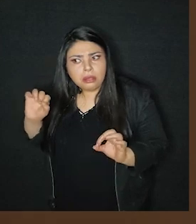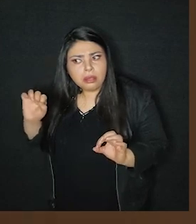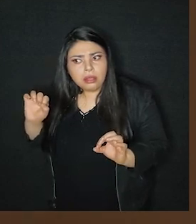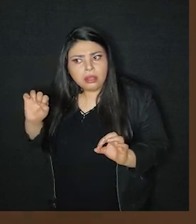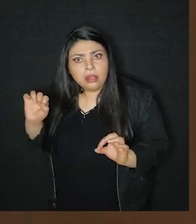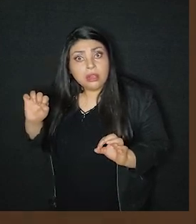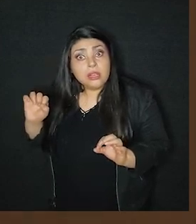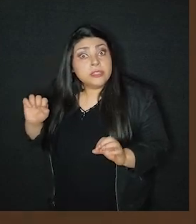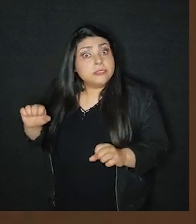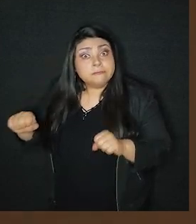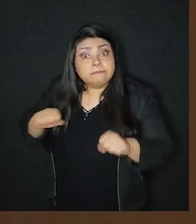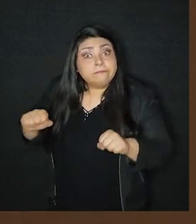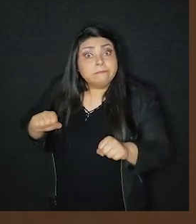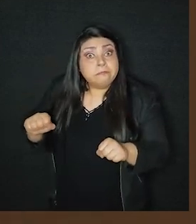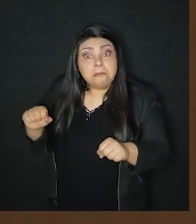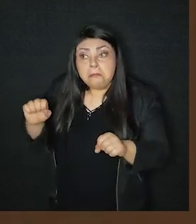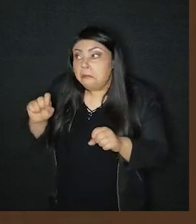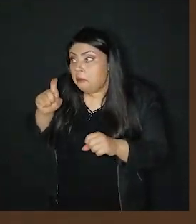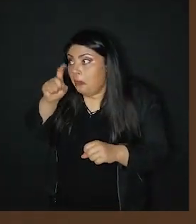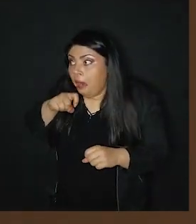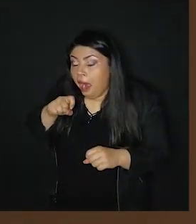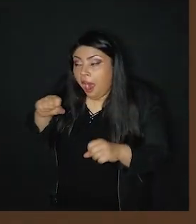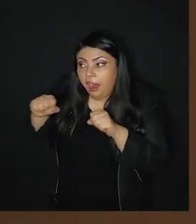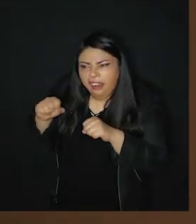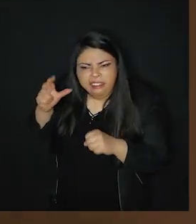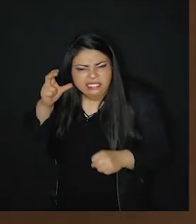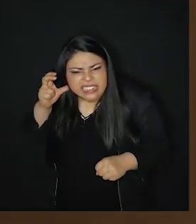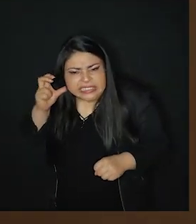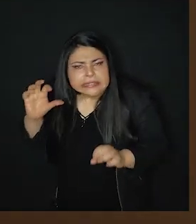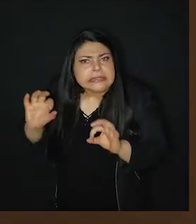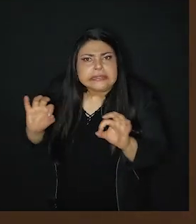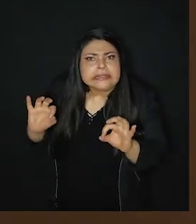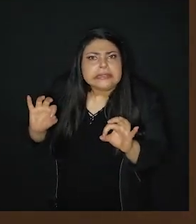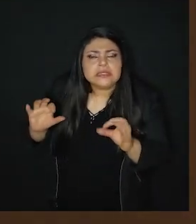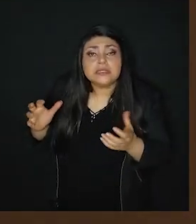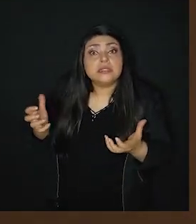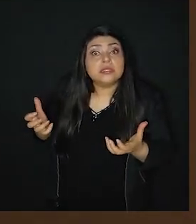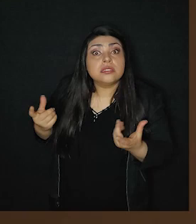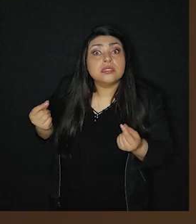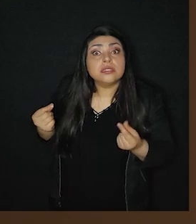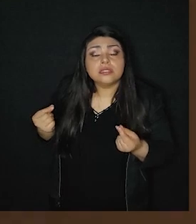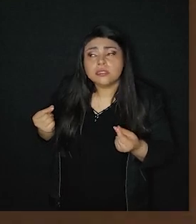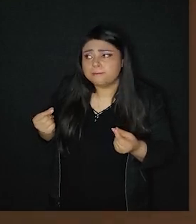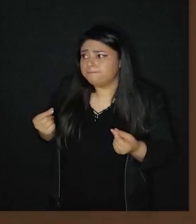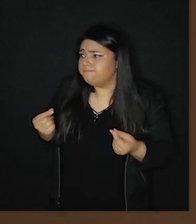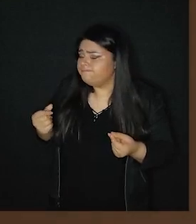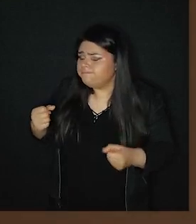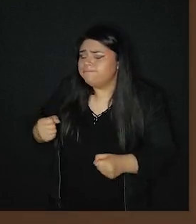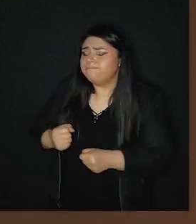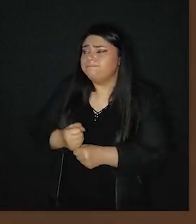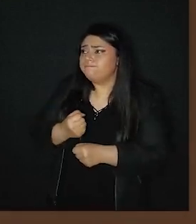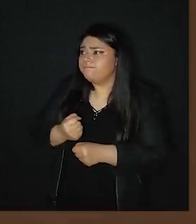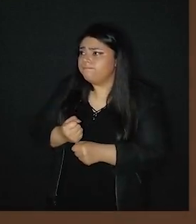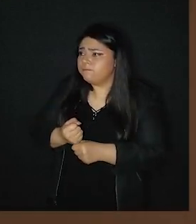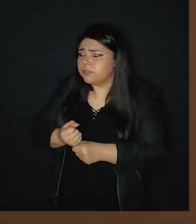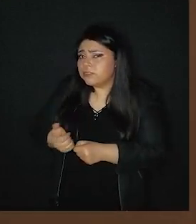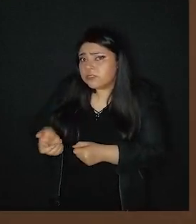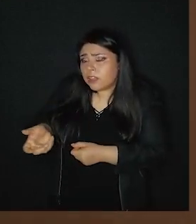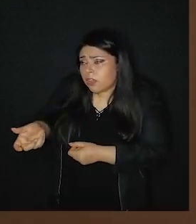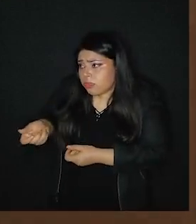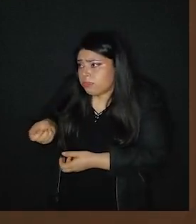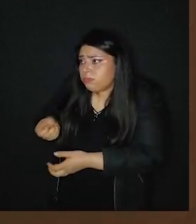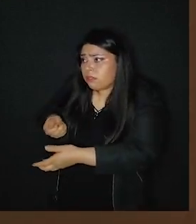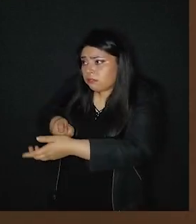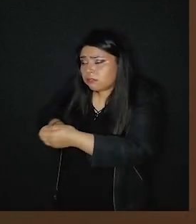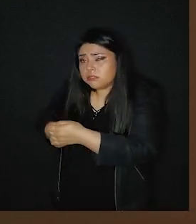sacerdote murió y tenían una sola amarrada al pie porque no podían entrar a recoger el cuerpo porque ellos también hubieran caído muertos delante de la presencia